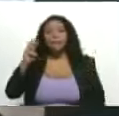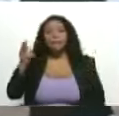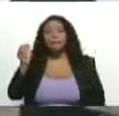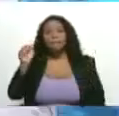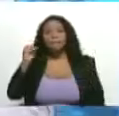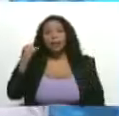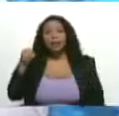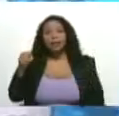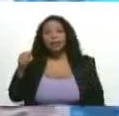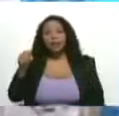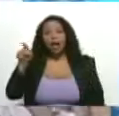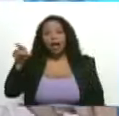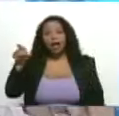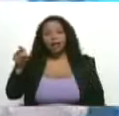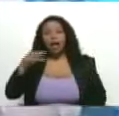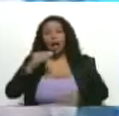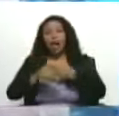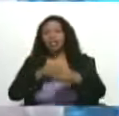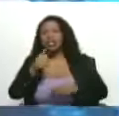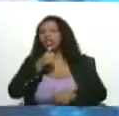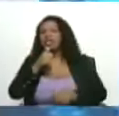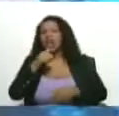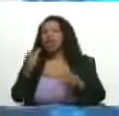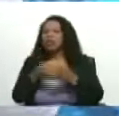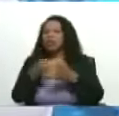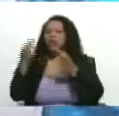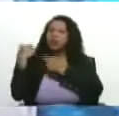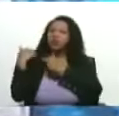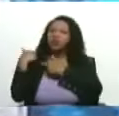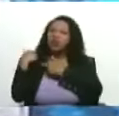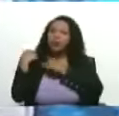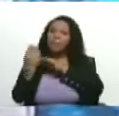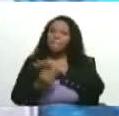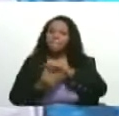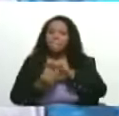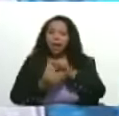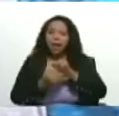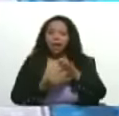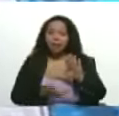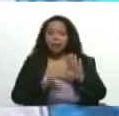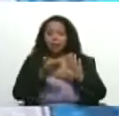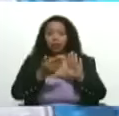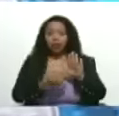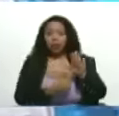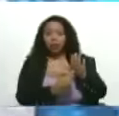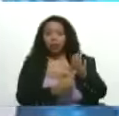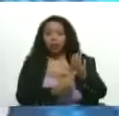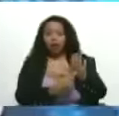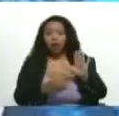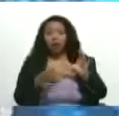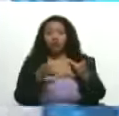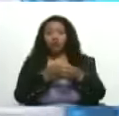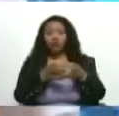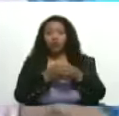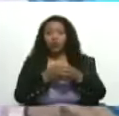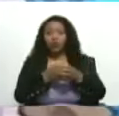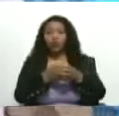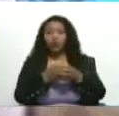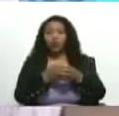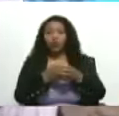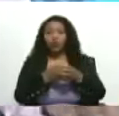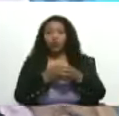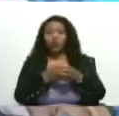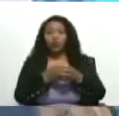El CEPAS estará conformado por un equipo base, un equipo fundamental, Consejo Especial de